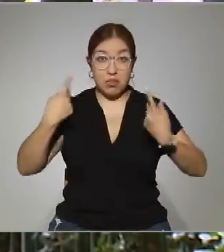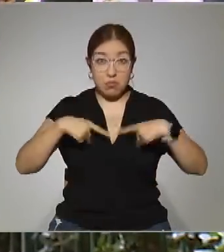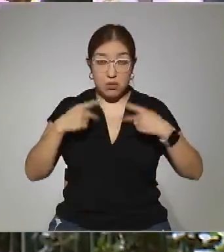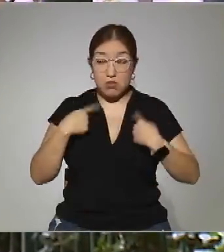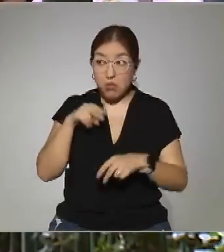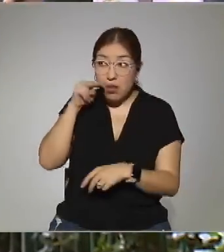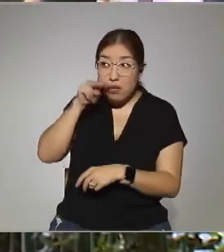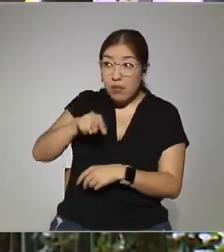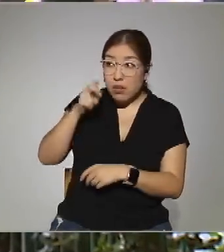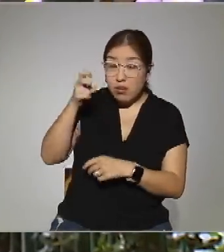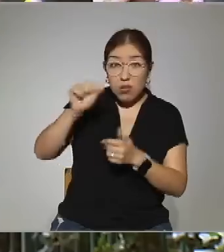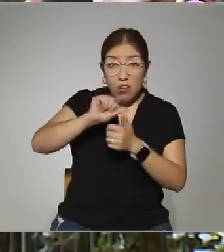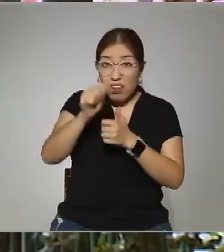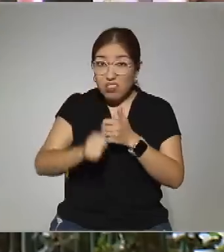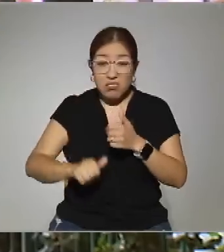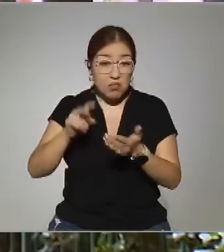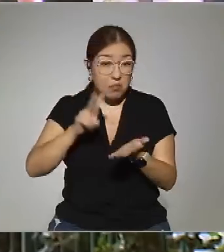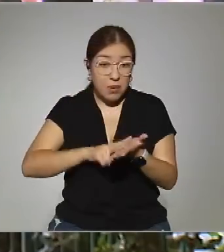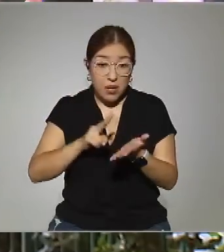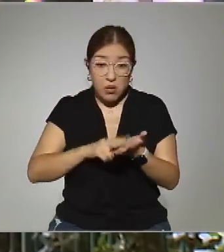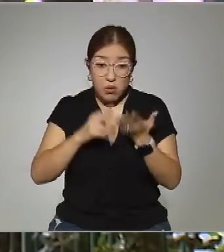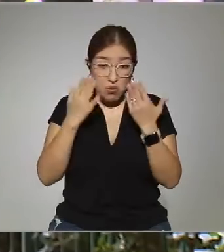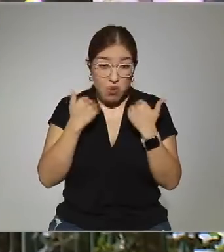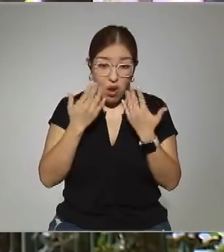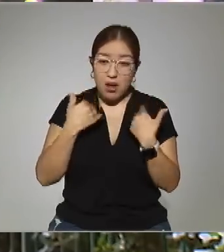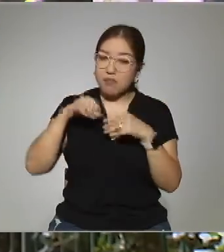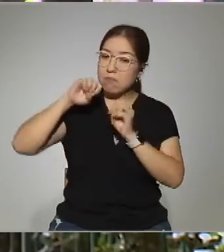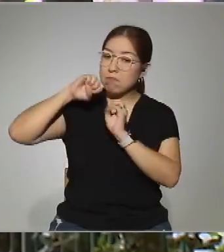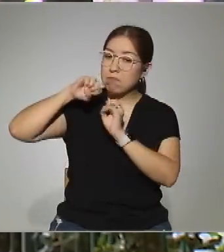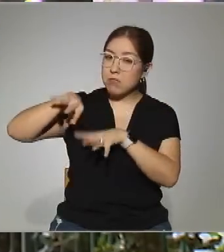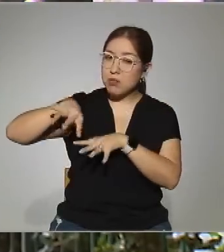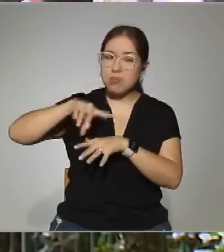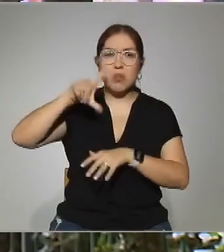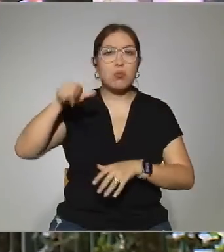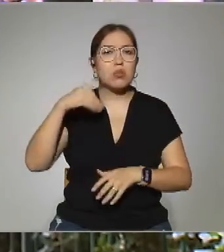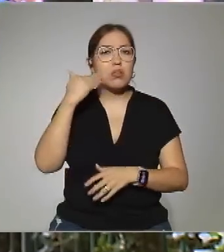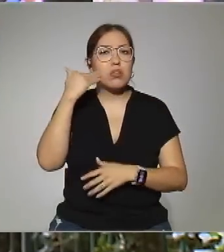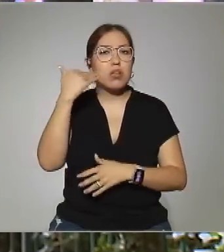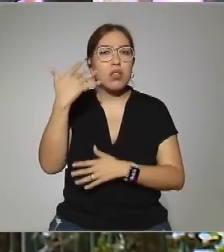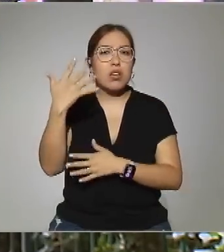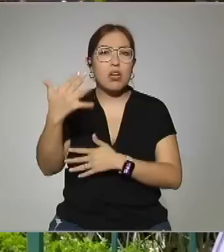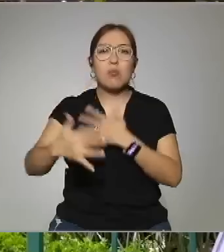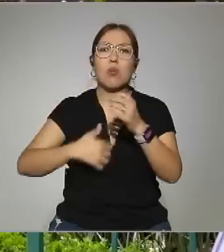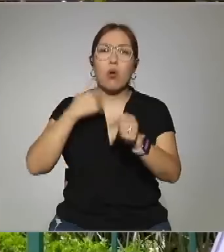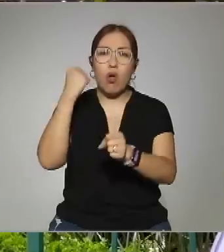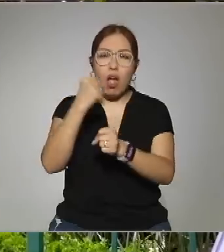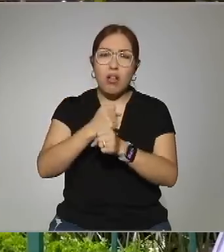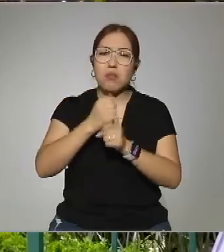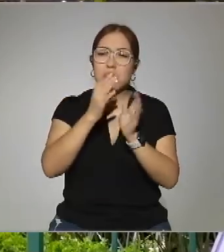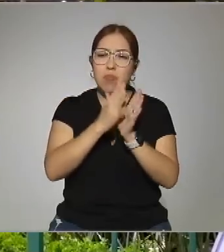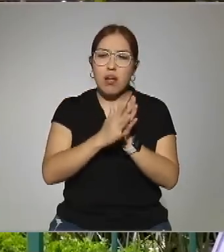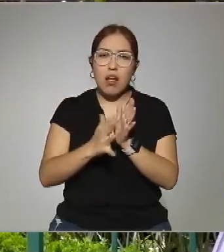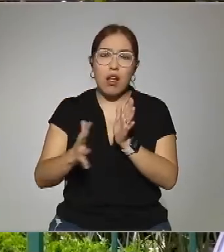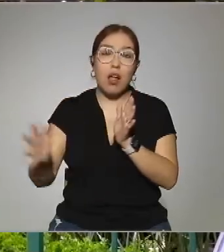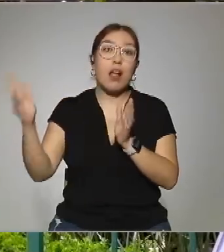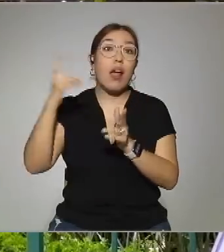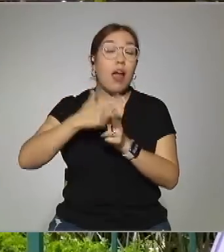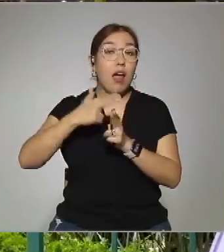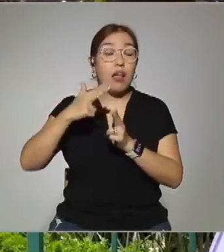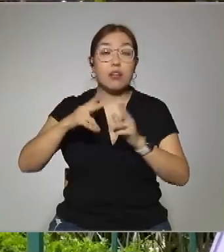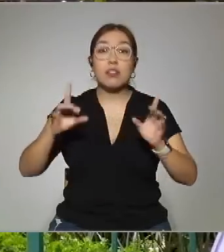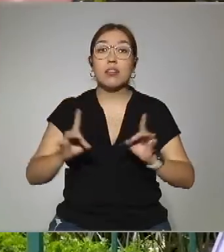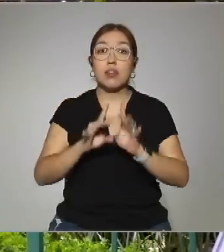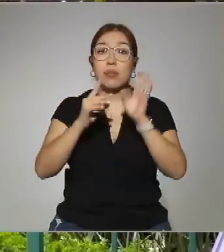no parecía tener valor alguno, la dejaron y pasaron los años y pasaron los siglos, hasta que un